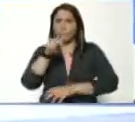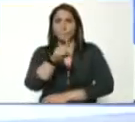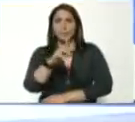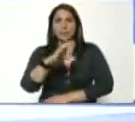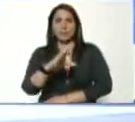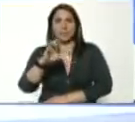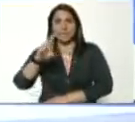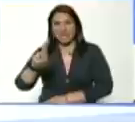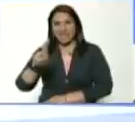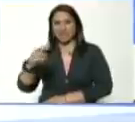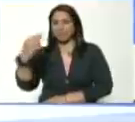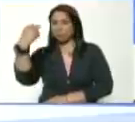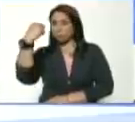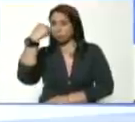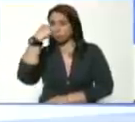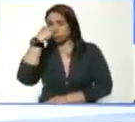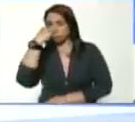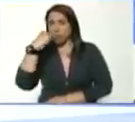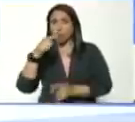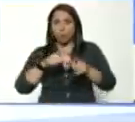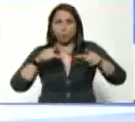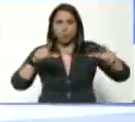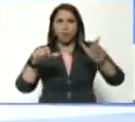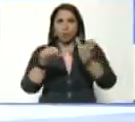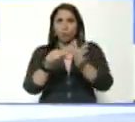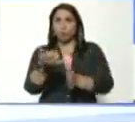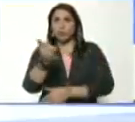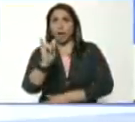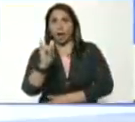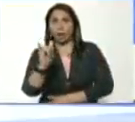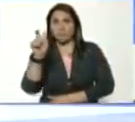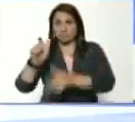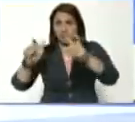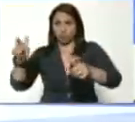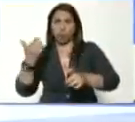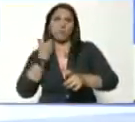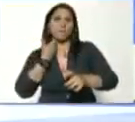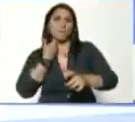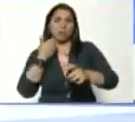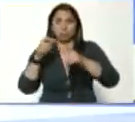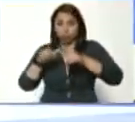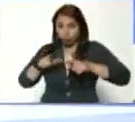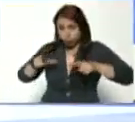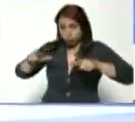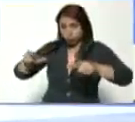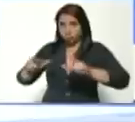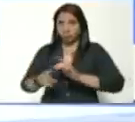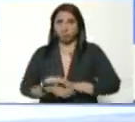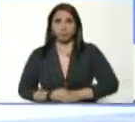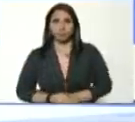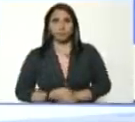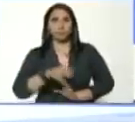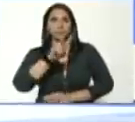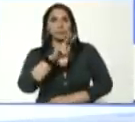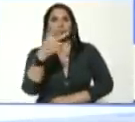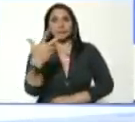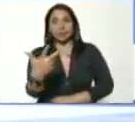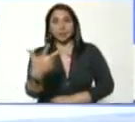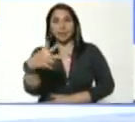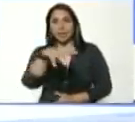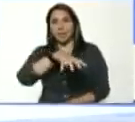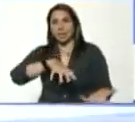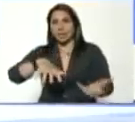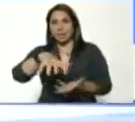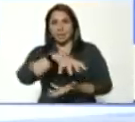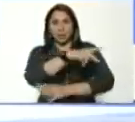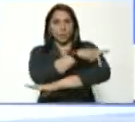los lugares donde están estos casos. Estos lugares son en el 23 de enero, parroquia